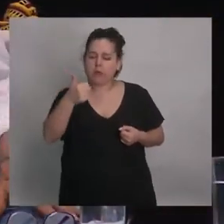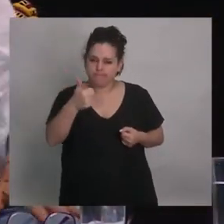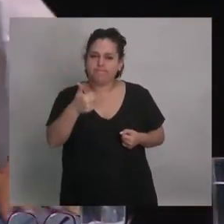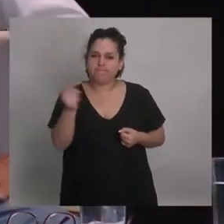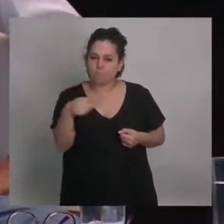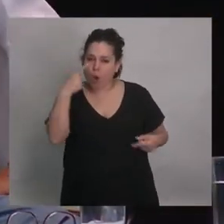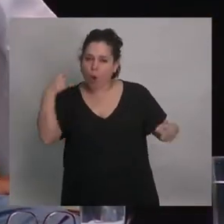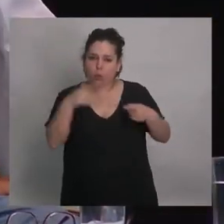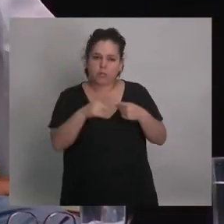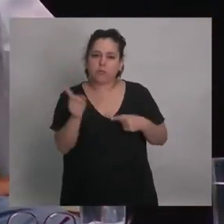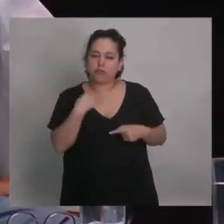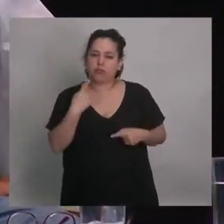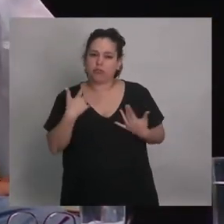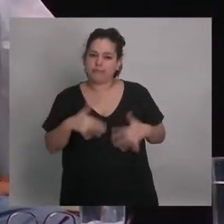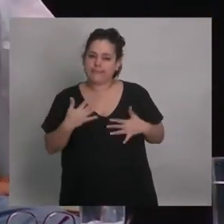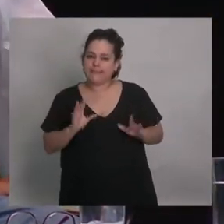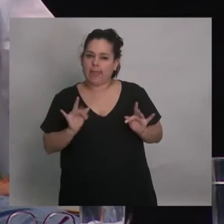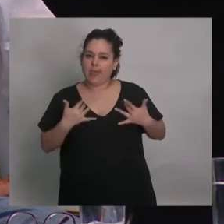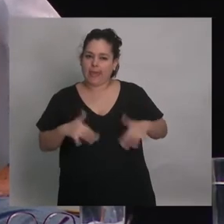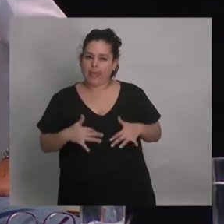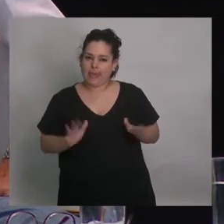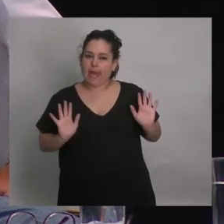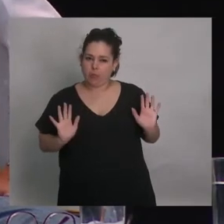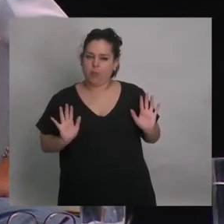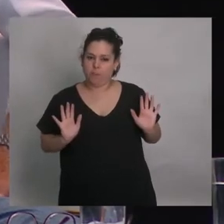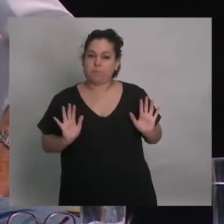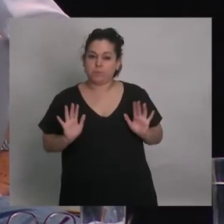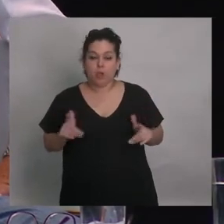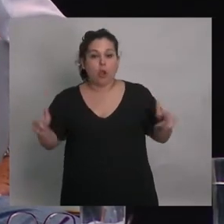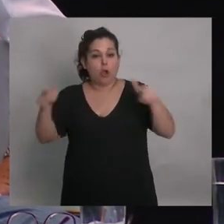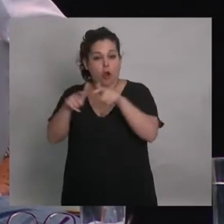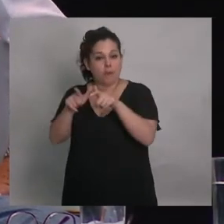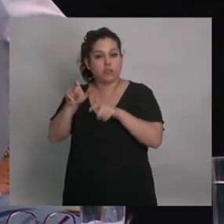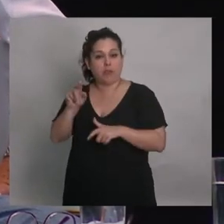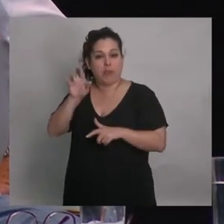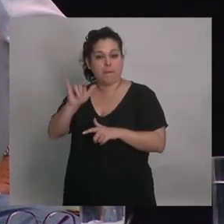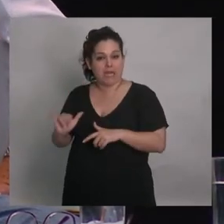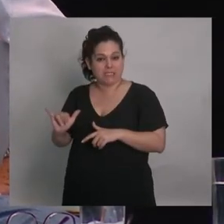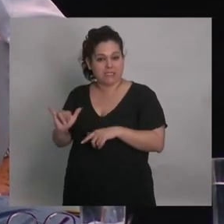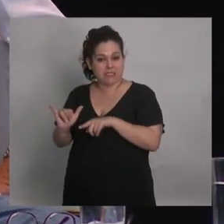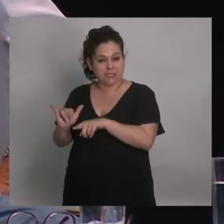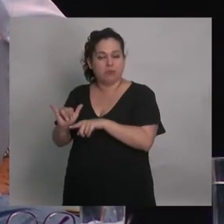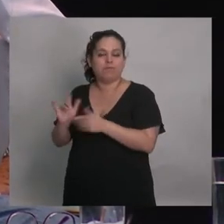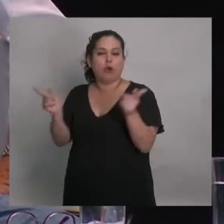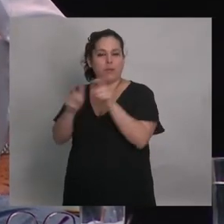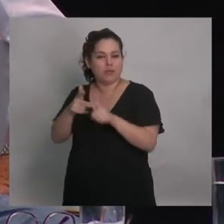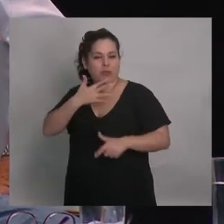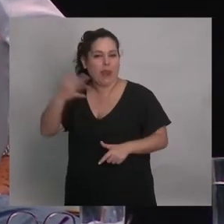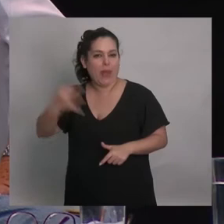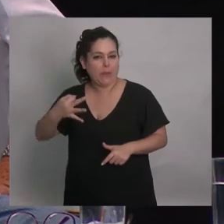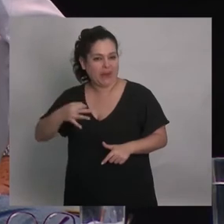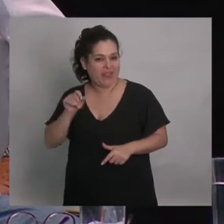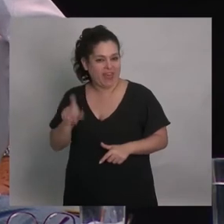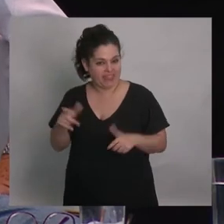nosotros es delicada a pesar de eso la comisión de paz de la comisión de la verdad de la que hago